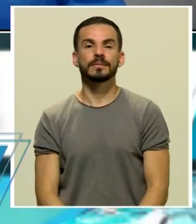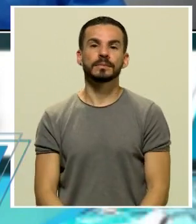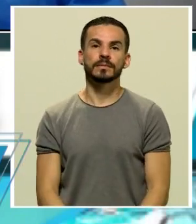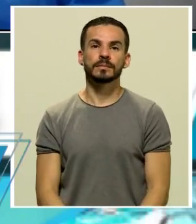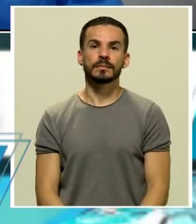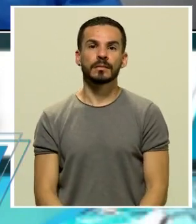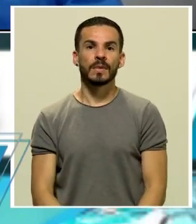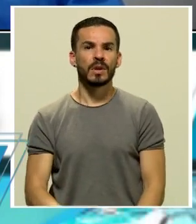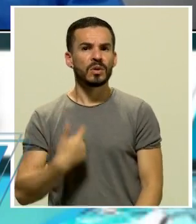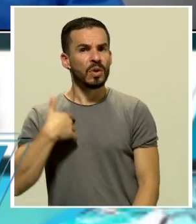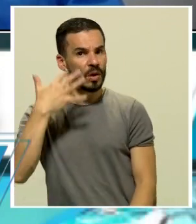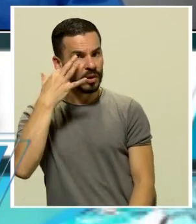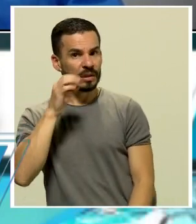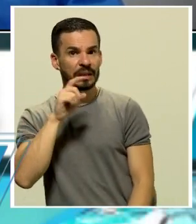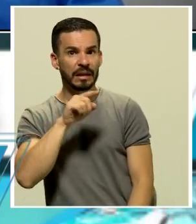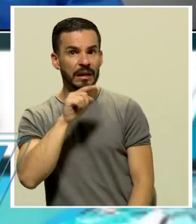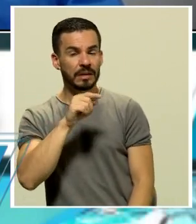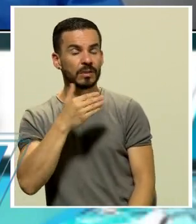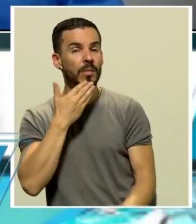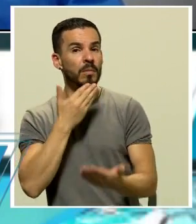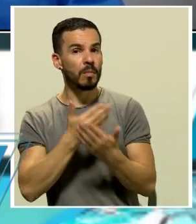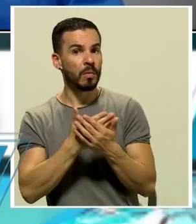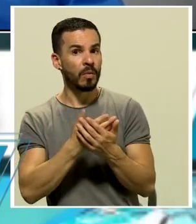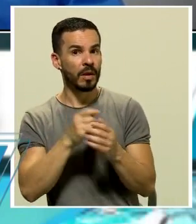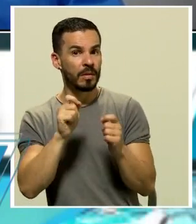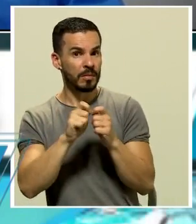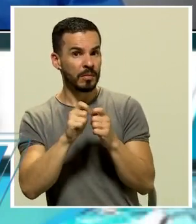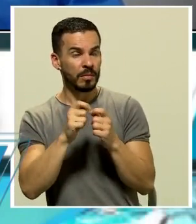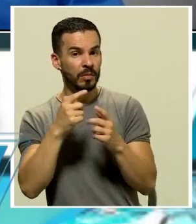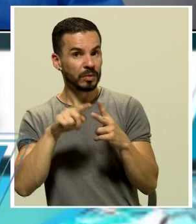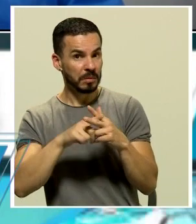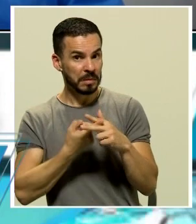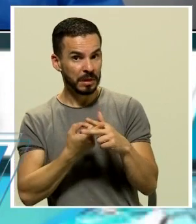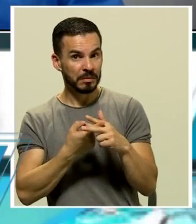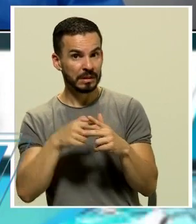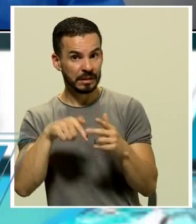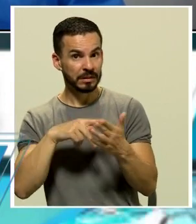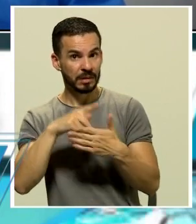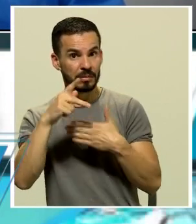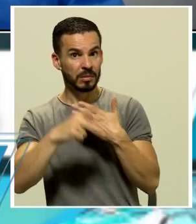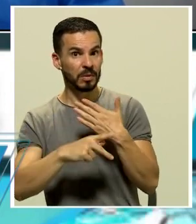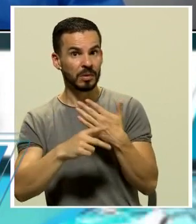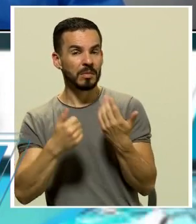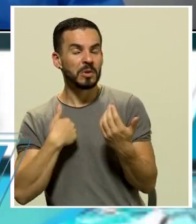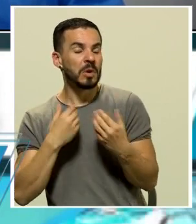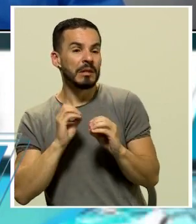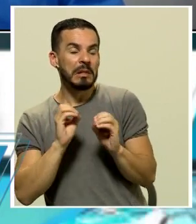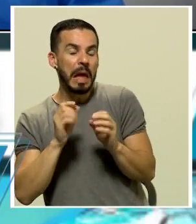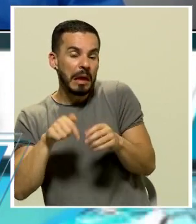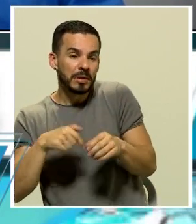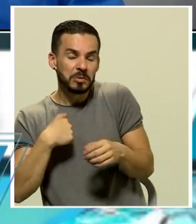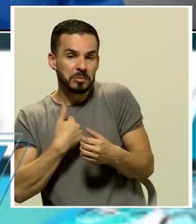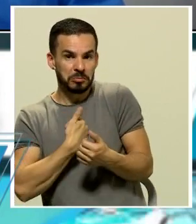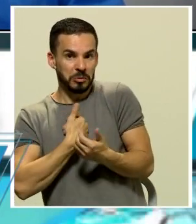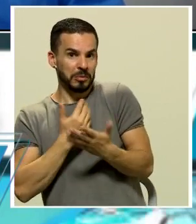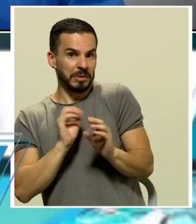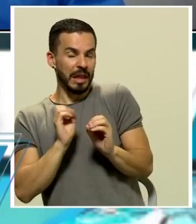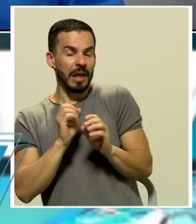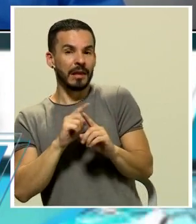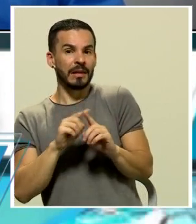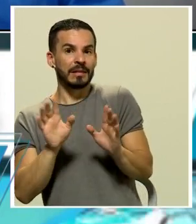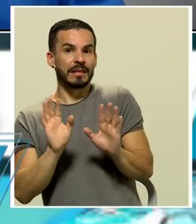don Roberto, creo que es un buen punto de partida. Este programa no es nada, ni yo soy nadie, ni